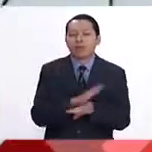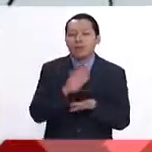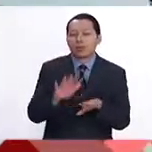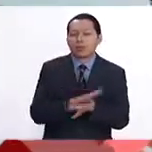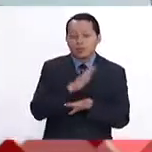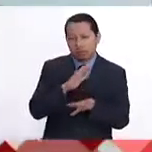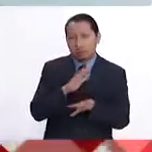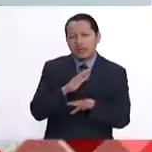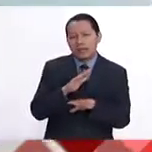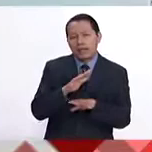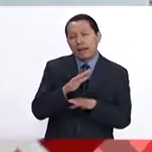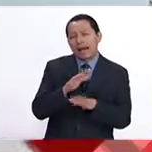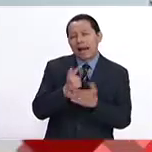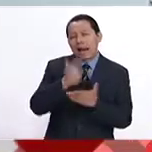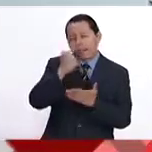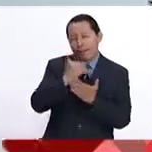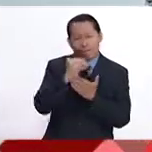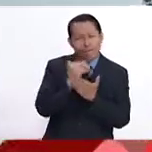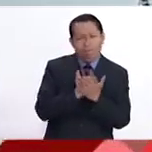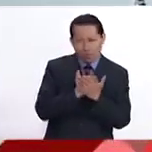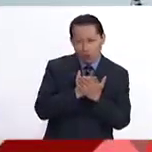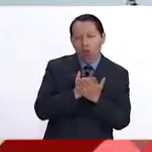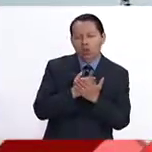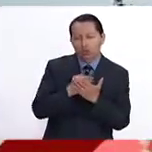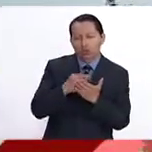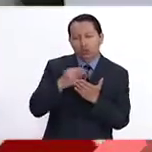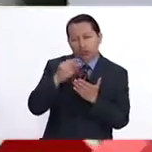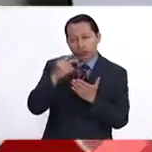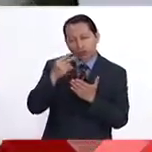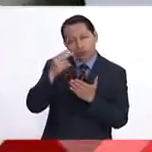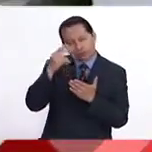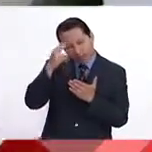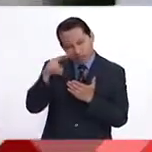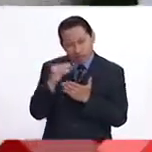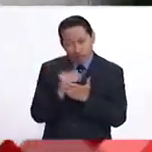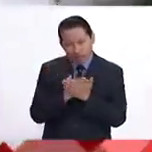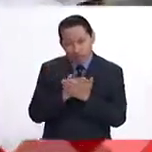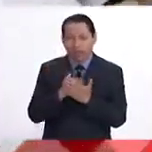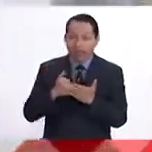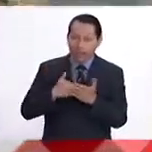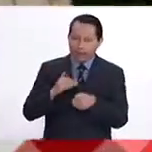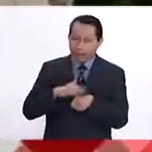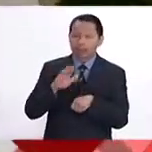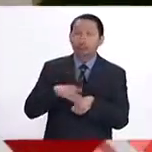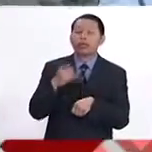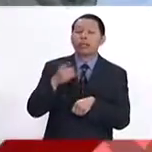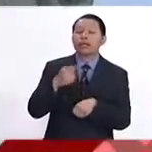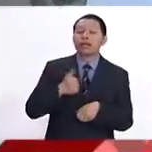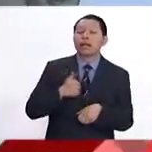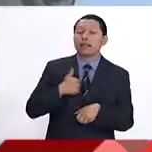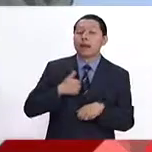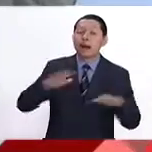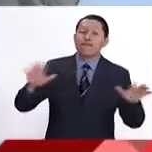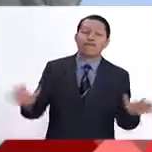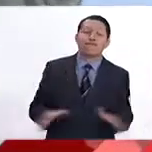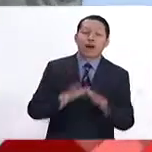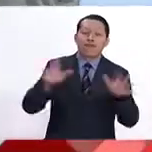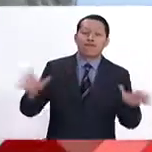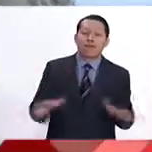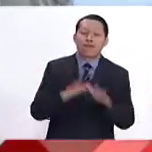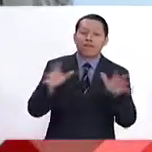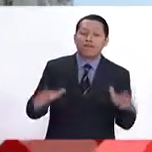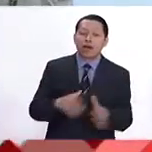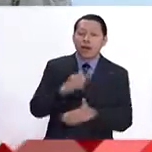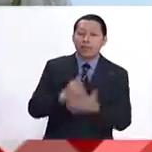menos graves para nosotros que para Canadá. De hecho, Canadá fue el gran promotor del